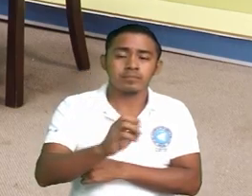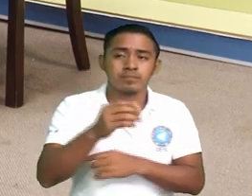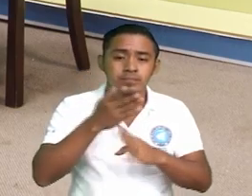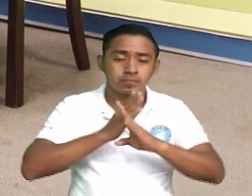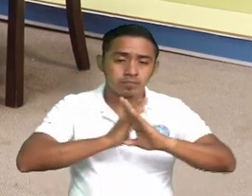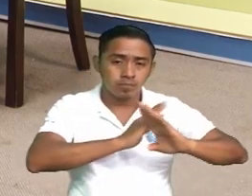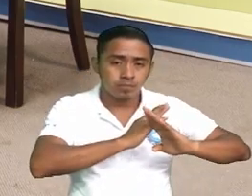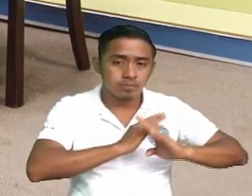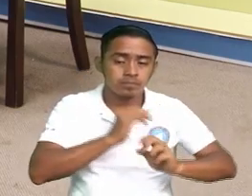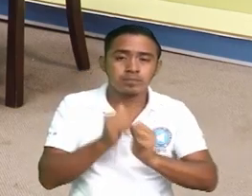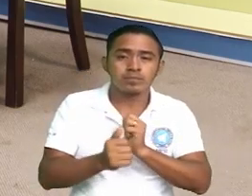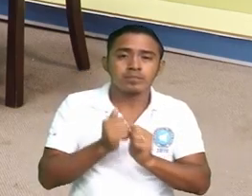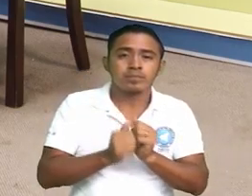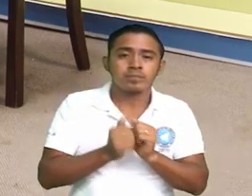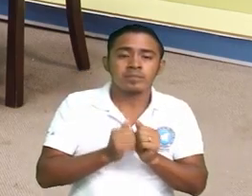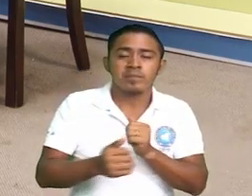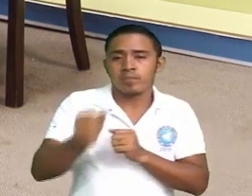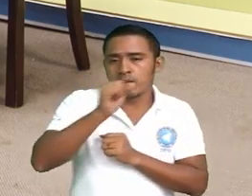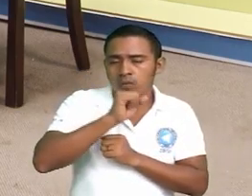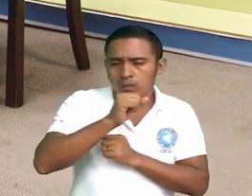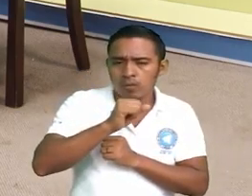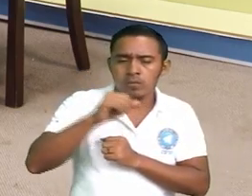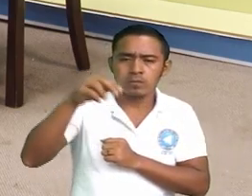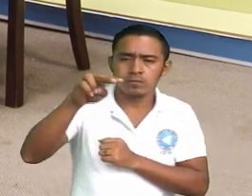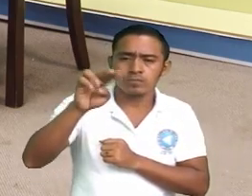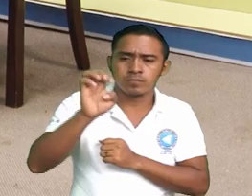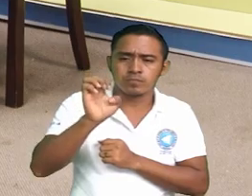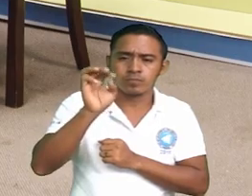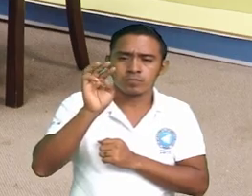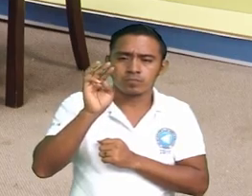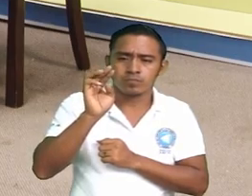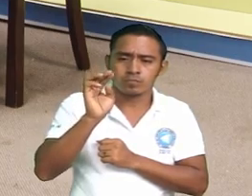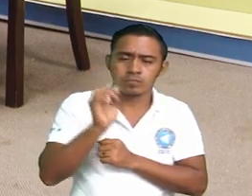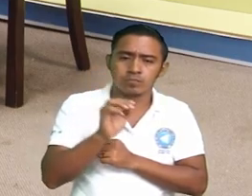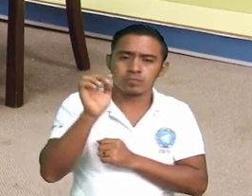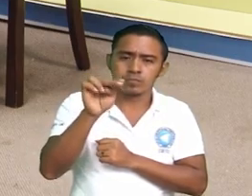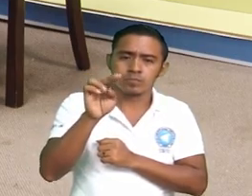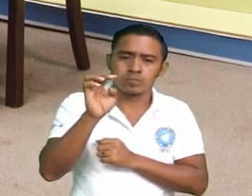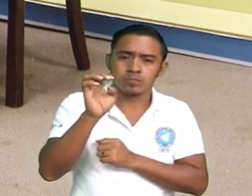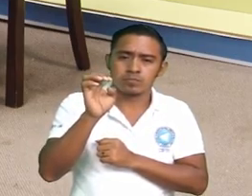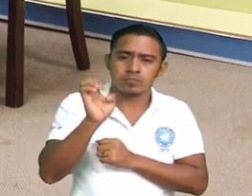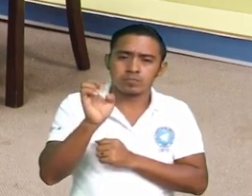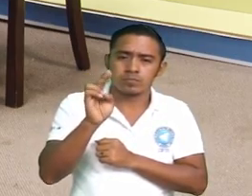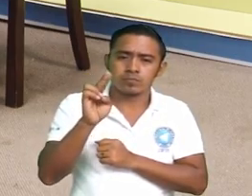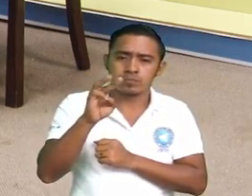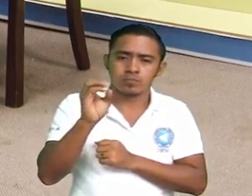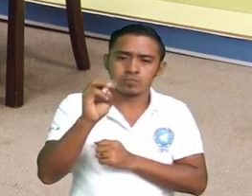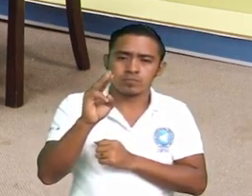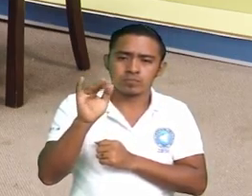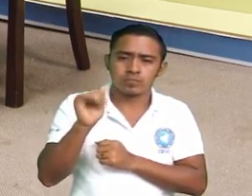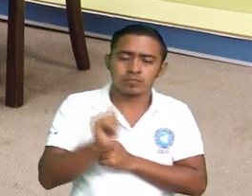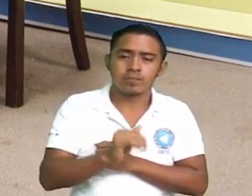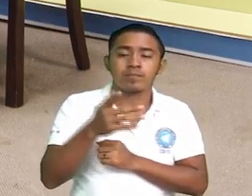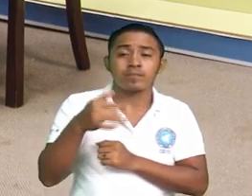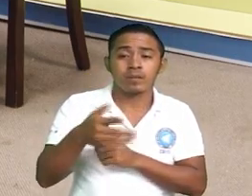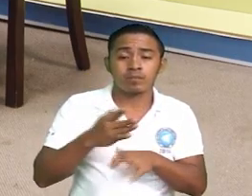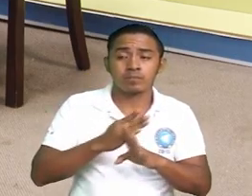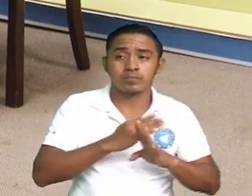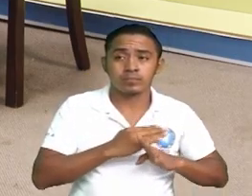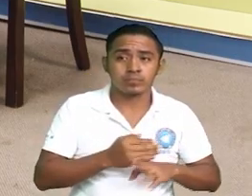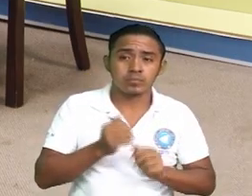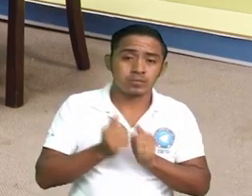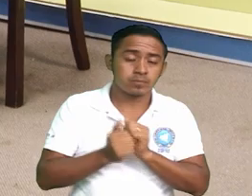evitan las complicaciones por las neumonías. Igual en estos niños, como son tan sensibles, evitamos también con la aplicación de esta las muertes